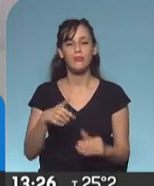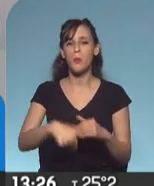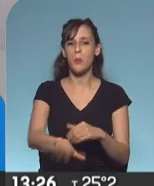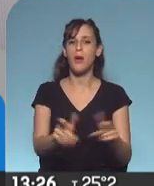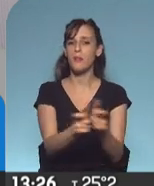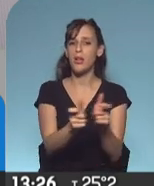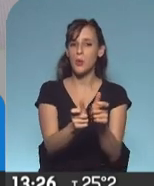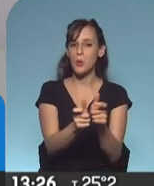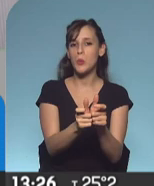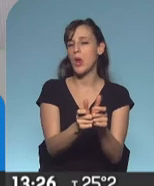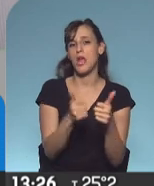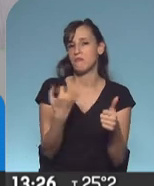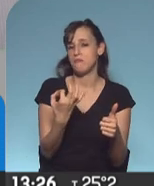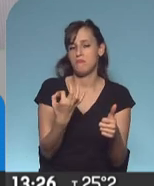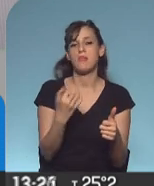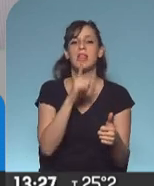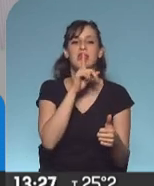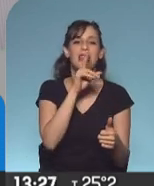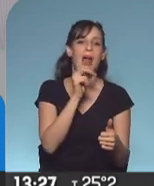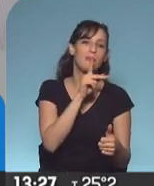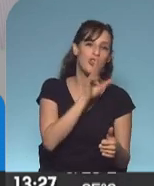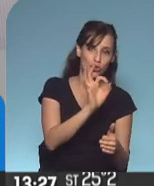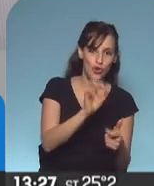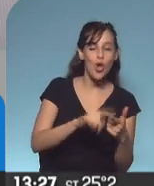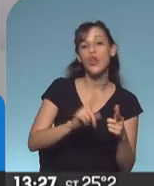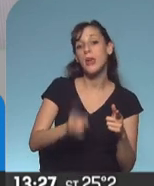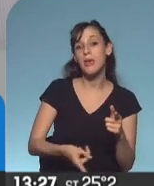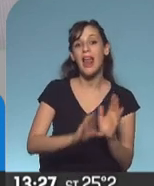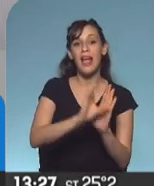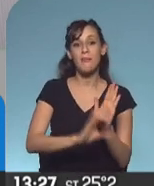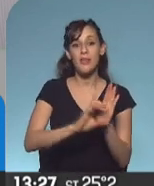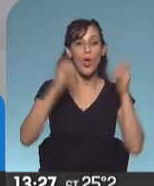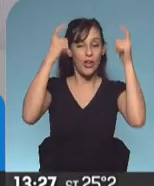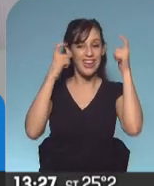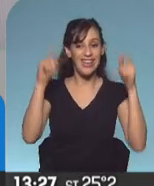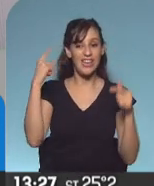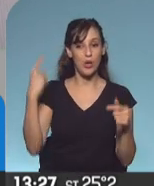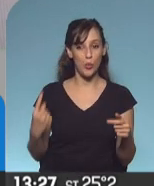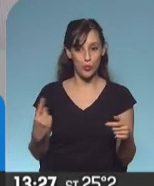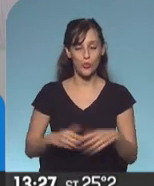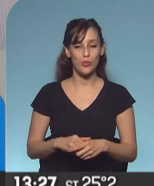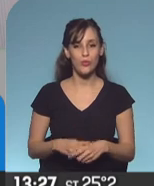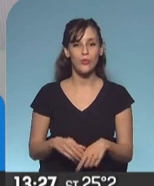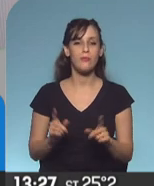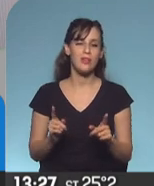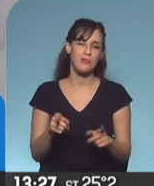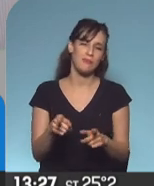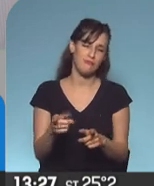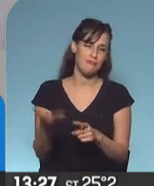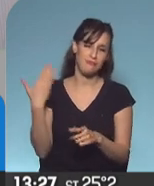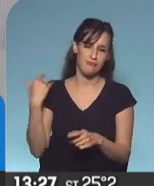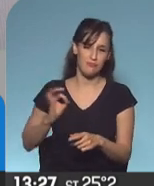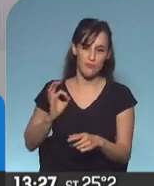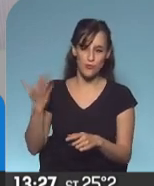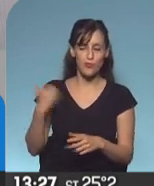Trapito o Ico el Caballito Valiente, o capítulos como estamos viendo de Hijitus, que los más antiguos vimos en la tele hace muchos años,